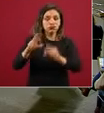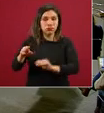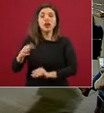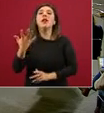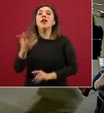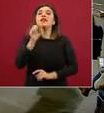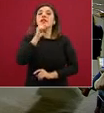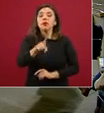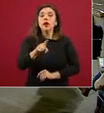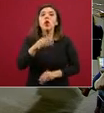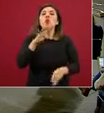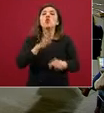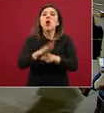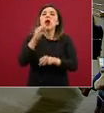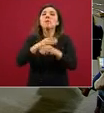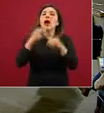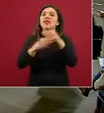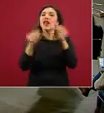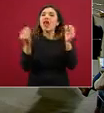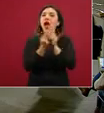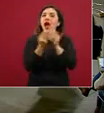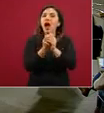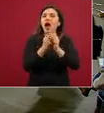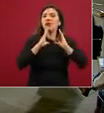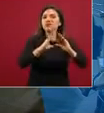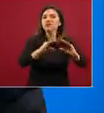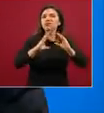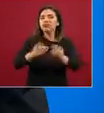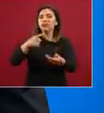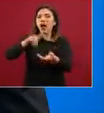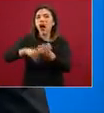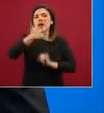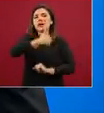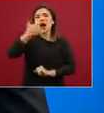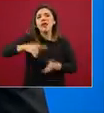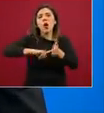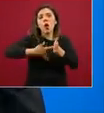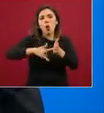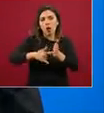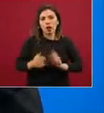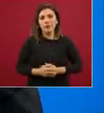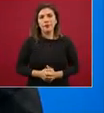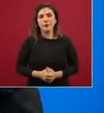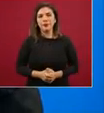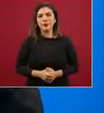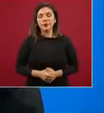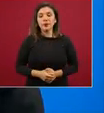como las materias que se van a impartir en cada horario.